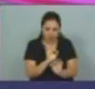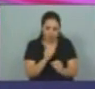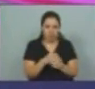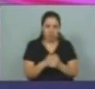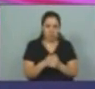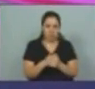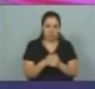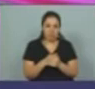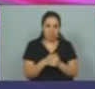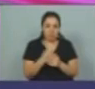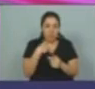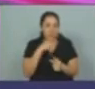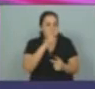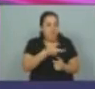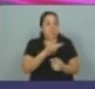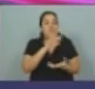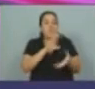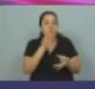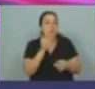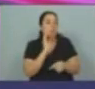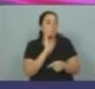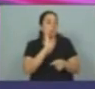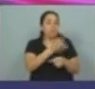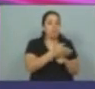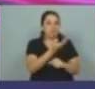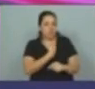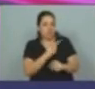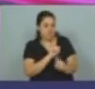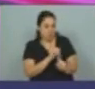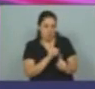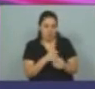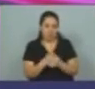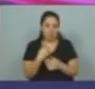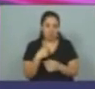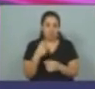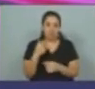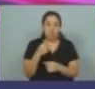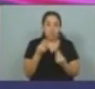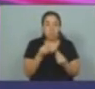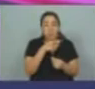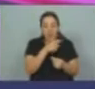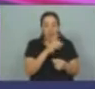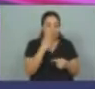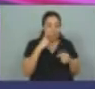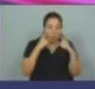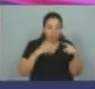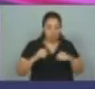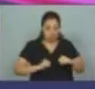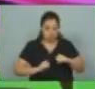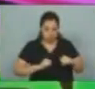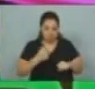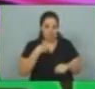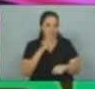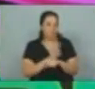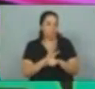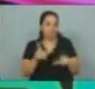ni voy a hacer lo que me hacen a mí, porque sería entrar en ese juego, porque es un juego que me quieren meter a mí, para yo quedar como siempre el malo de la